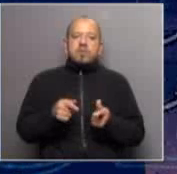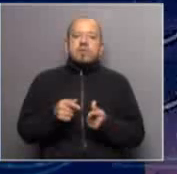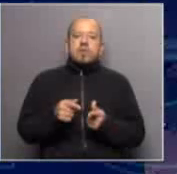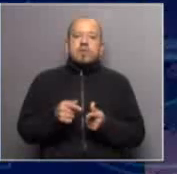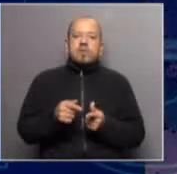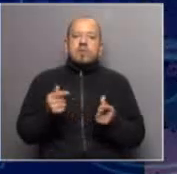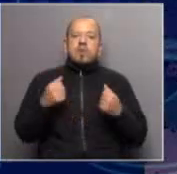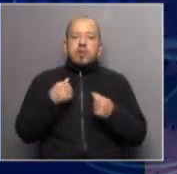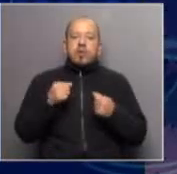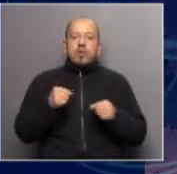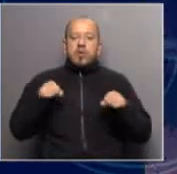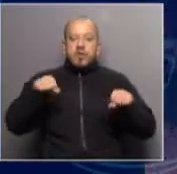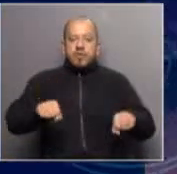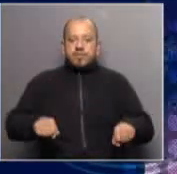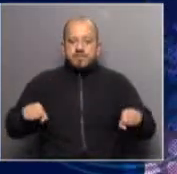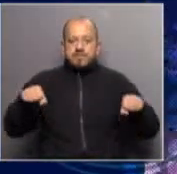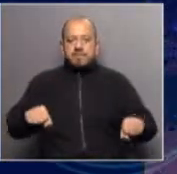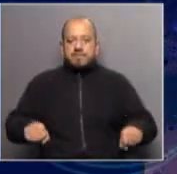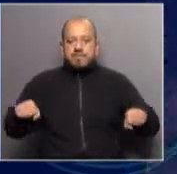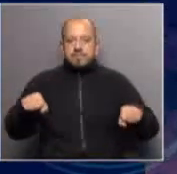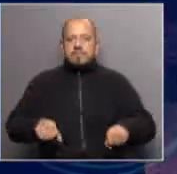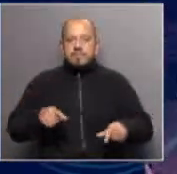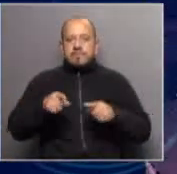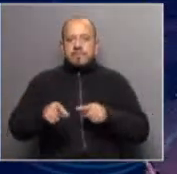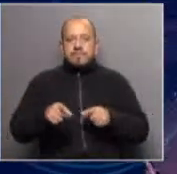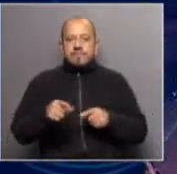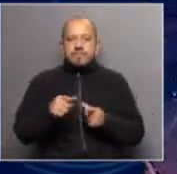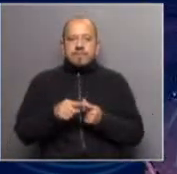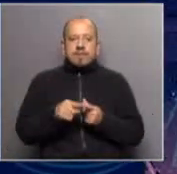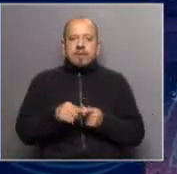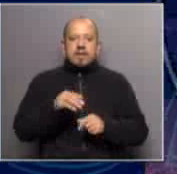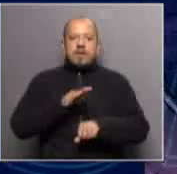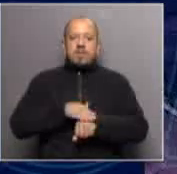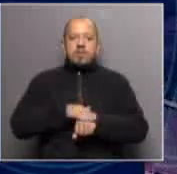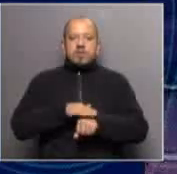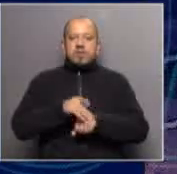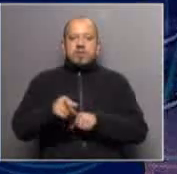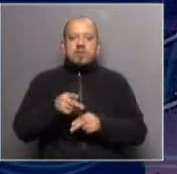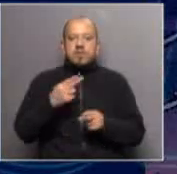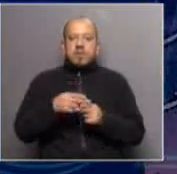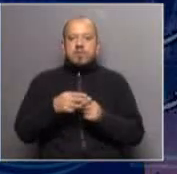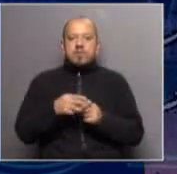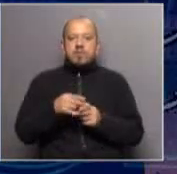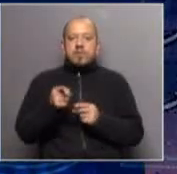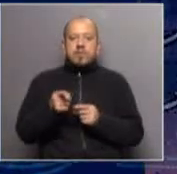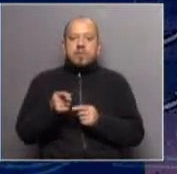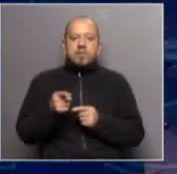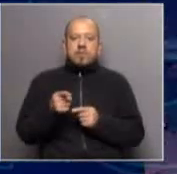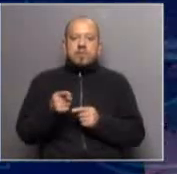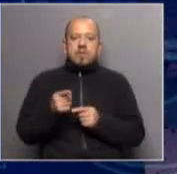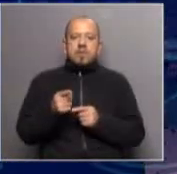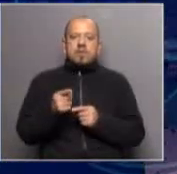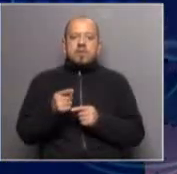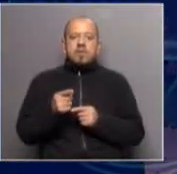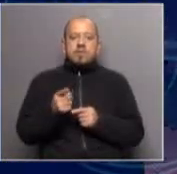bote de remos, que es el que usa como el que maneja los botes. Ahí va. Supongo que se llamará botero como el pintor.